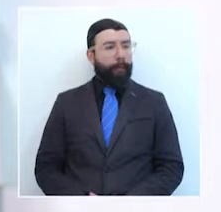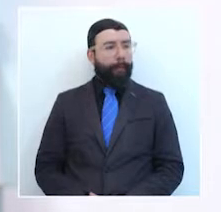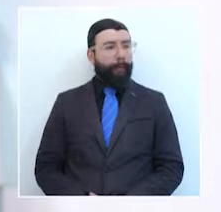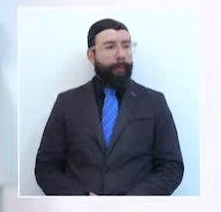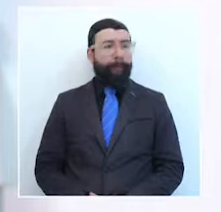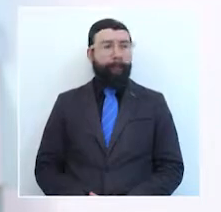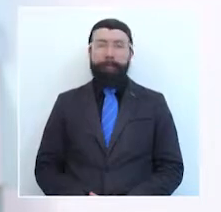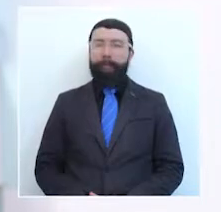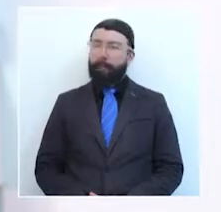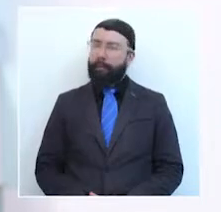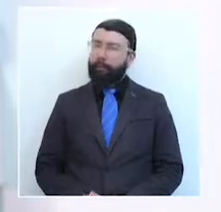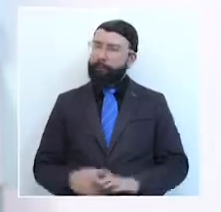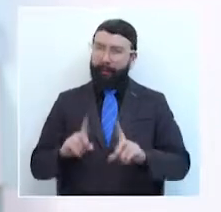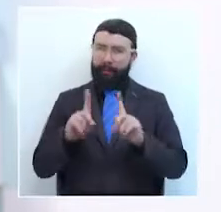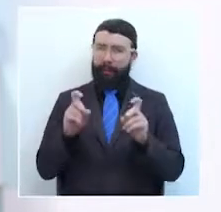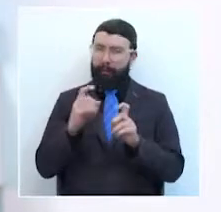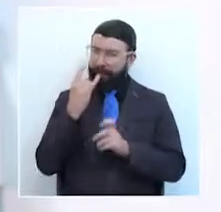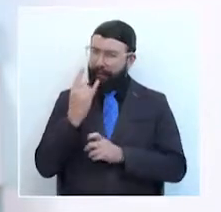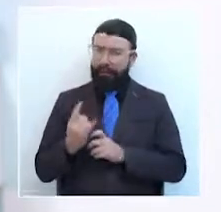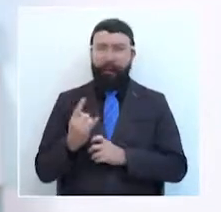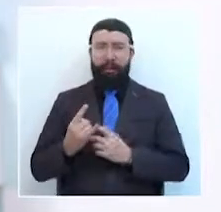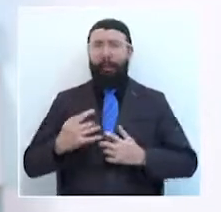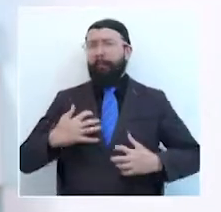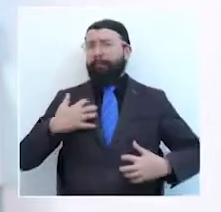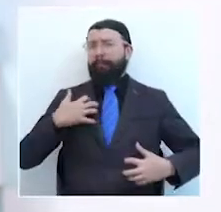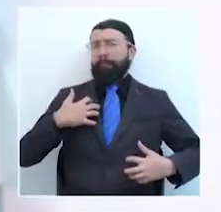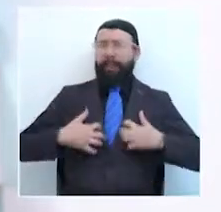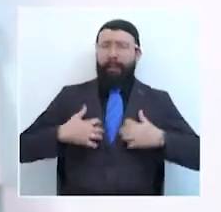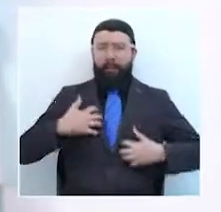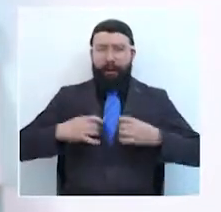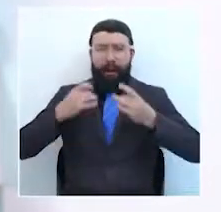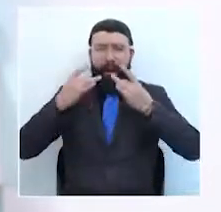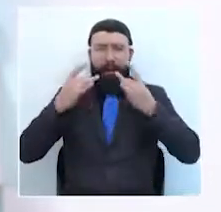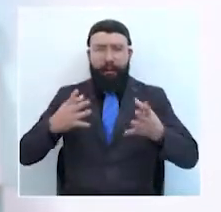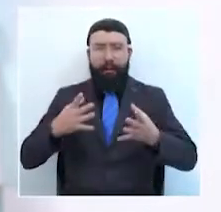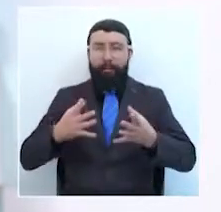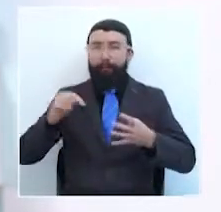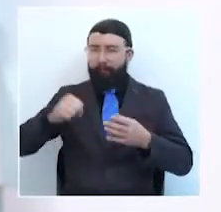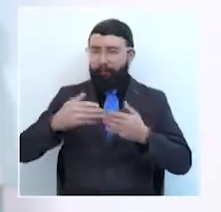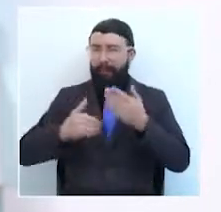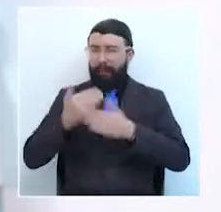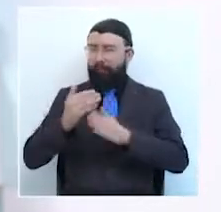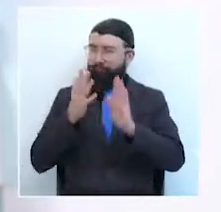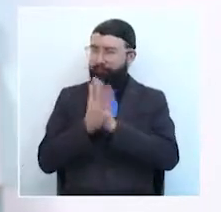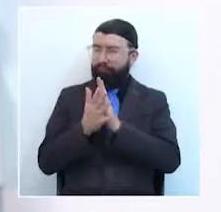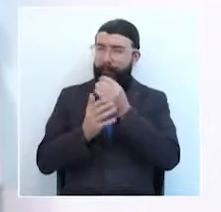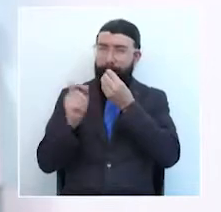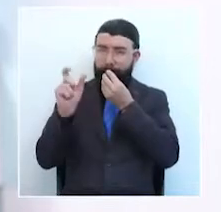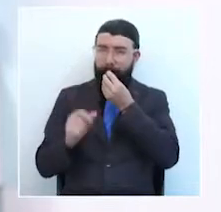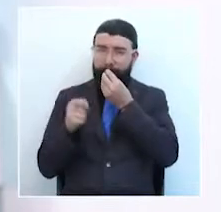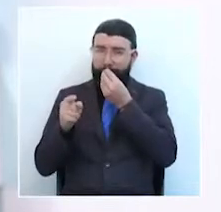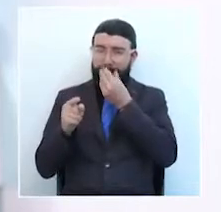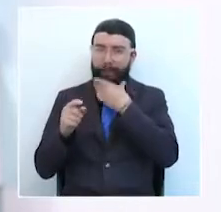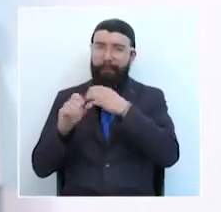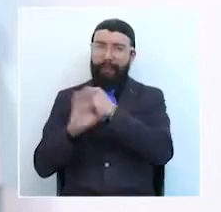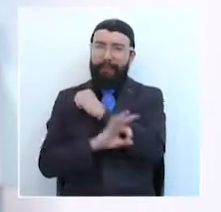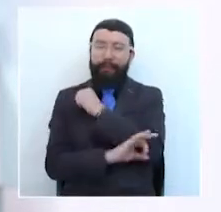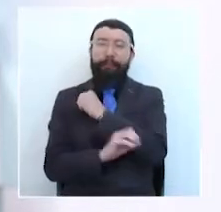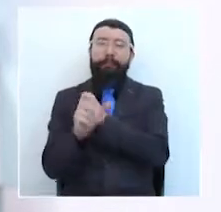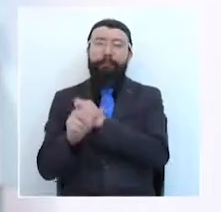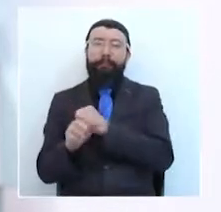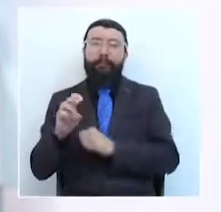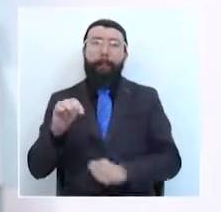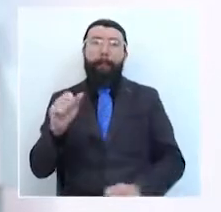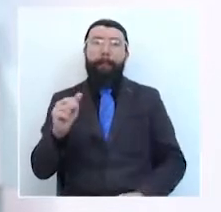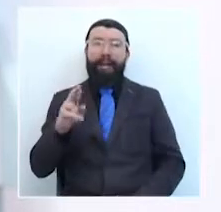bueno el tema interesantísimo de las fobias aquí en conexión vital el que comenzamos a tratar con la psicóloga maría camila hoyos